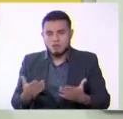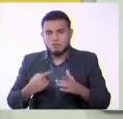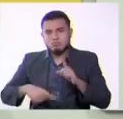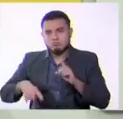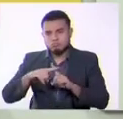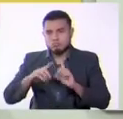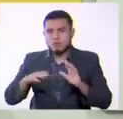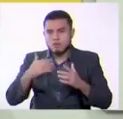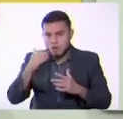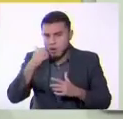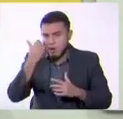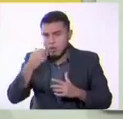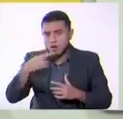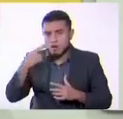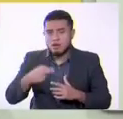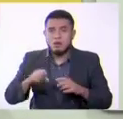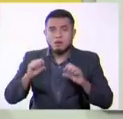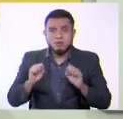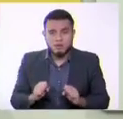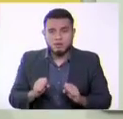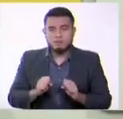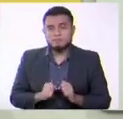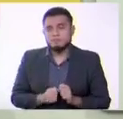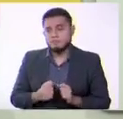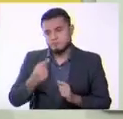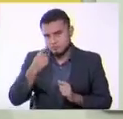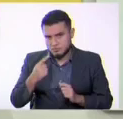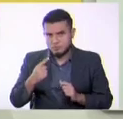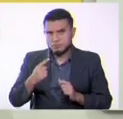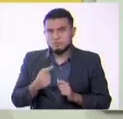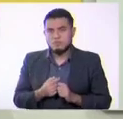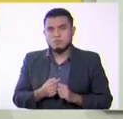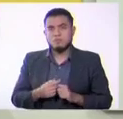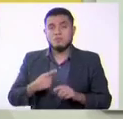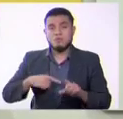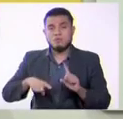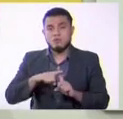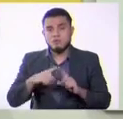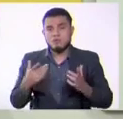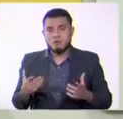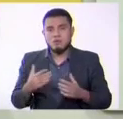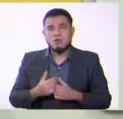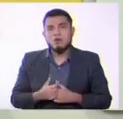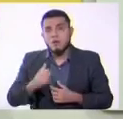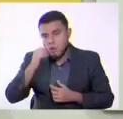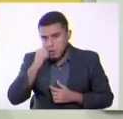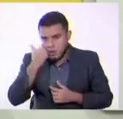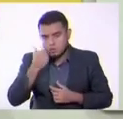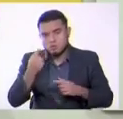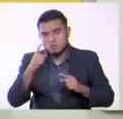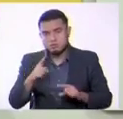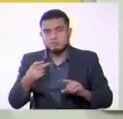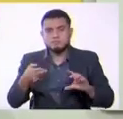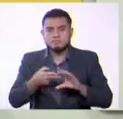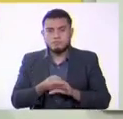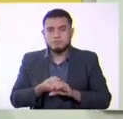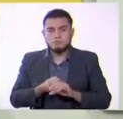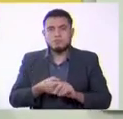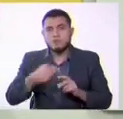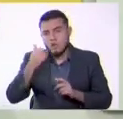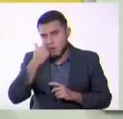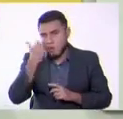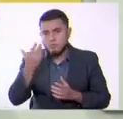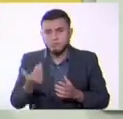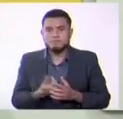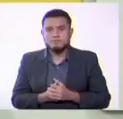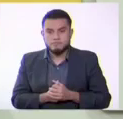jóvenes realmente vayan viviendo positivamente la etapa de la adolescencia y entren a su etapa de la juventud,